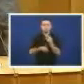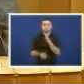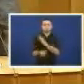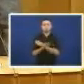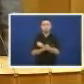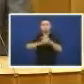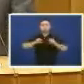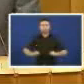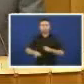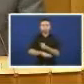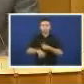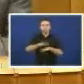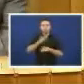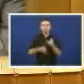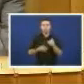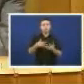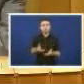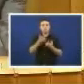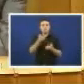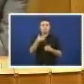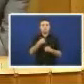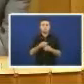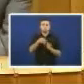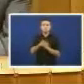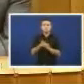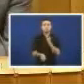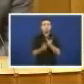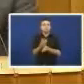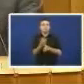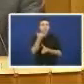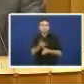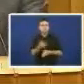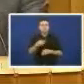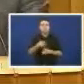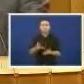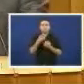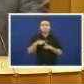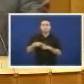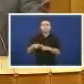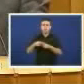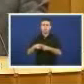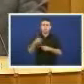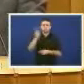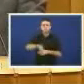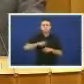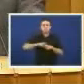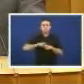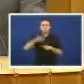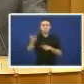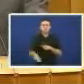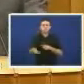reinvestimento de parte dos beneficios provocados pola aseración de enerxía introduciéndose como criterios importantes a hora de